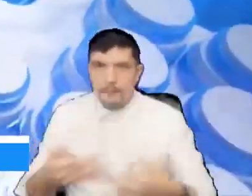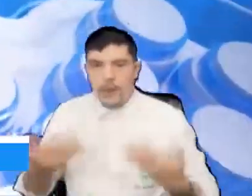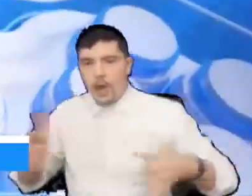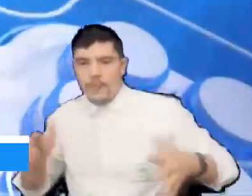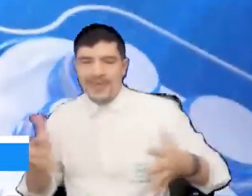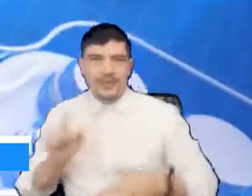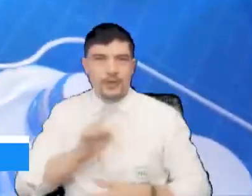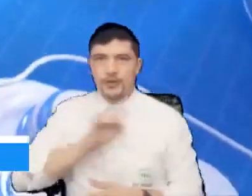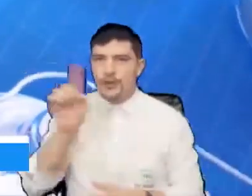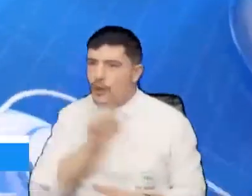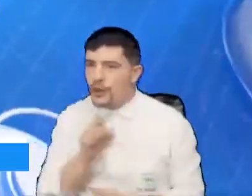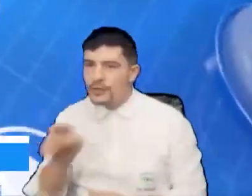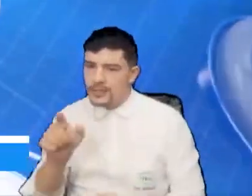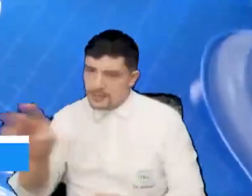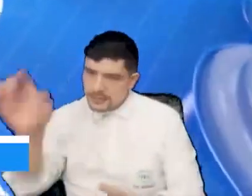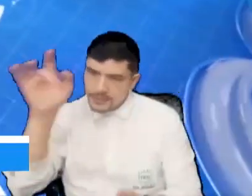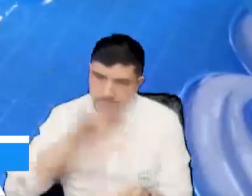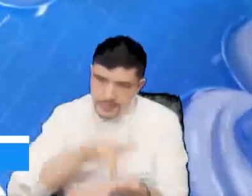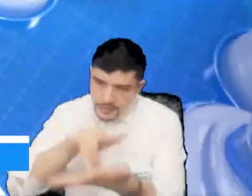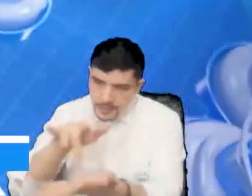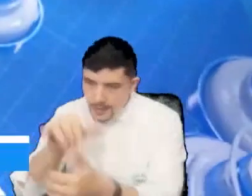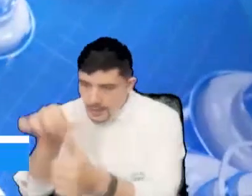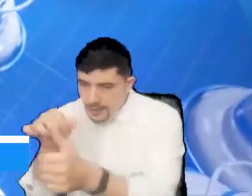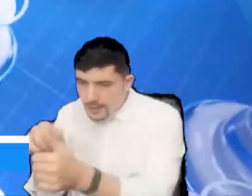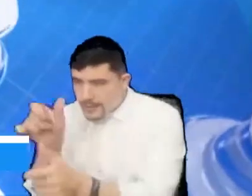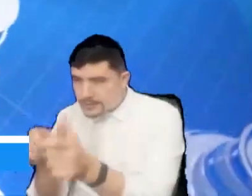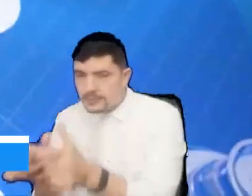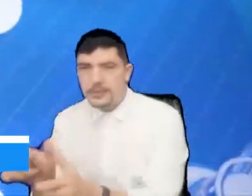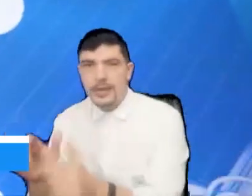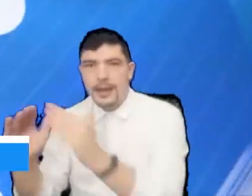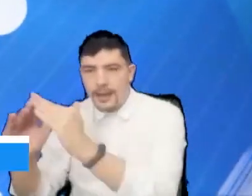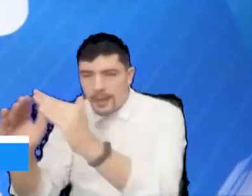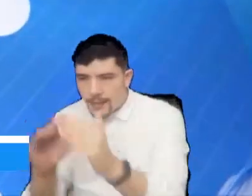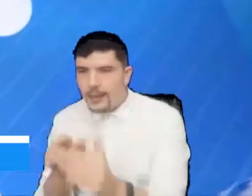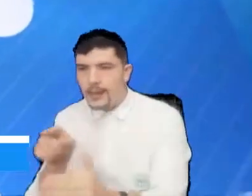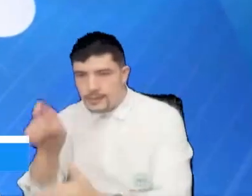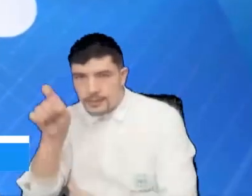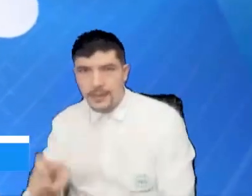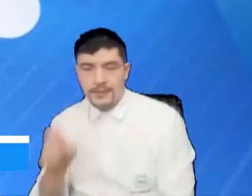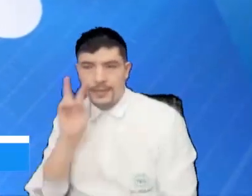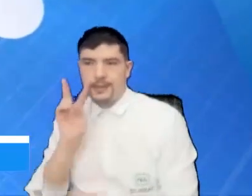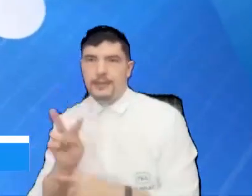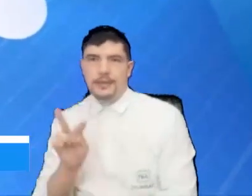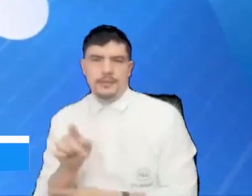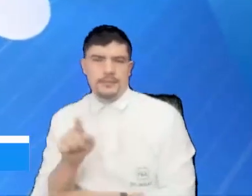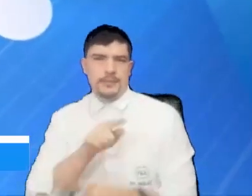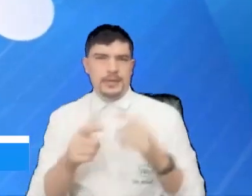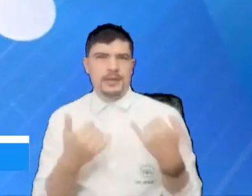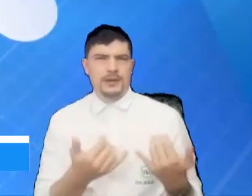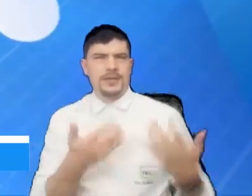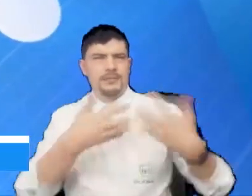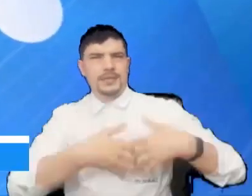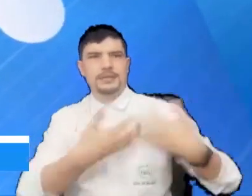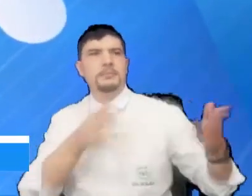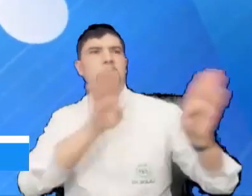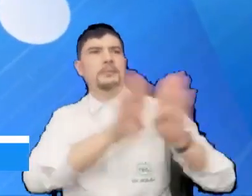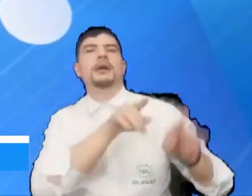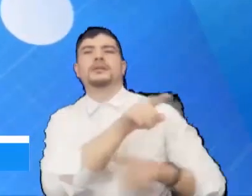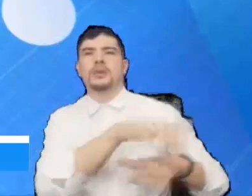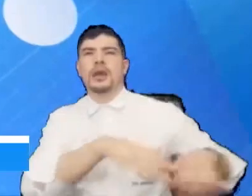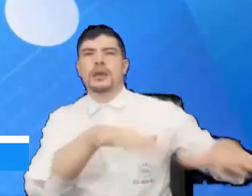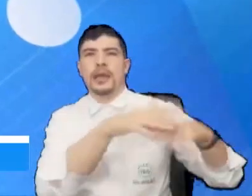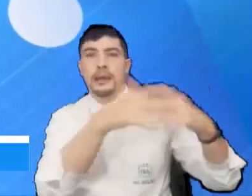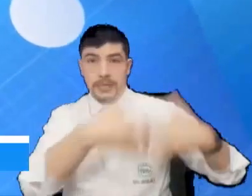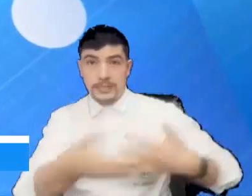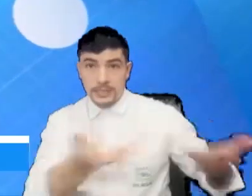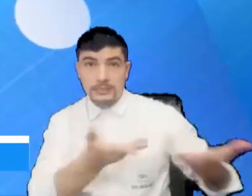están cesantes e incluso las empresas están cerradas y aparecen con consumo doble. Es porque en este momento la gente no